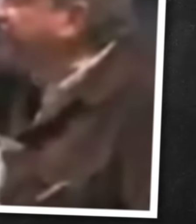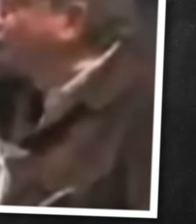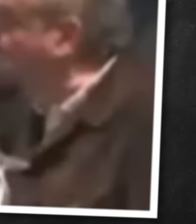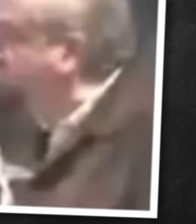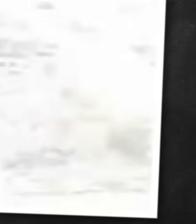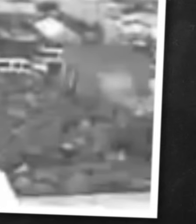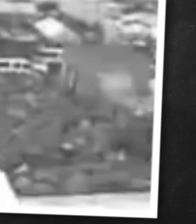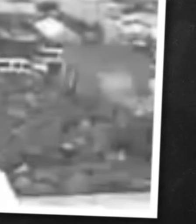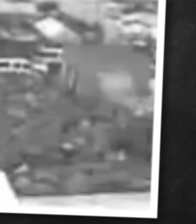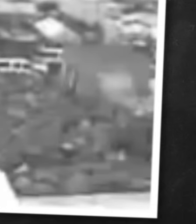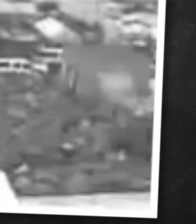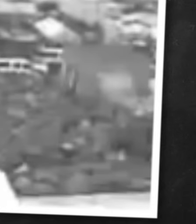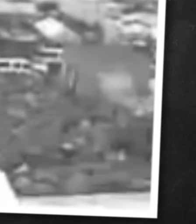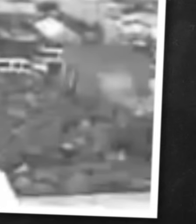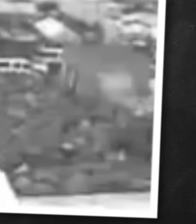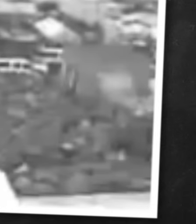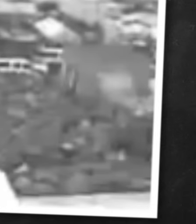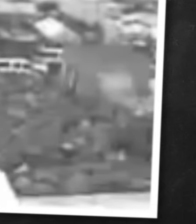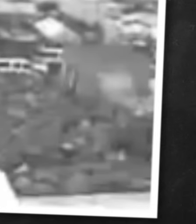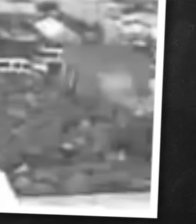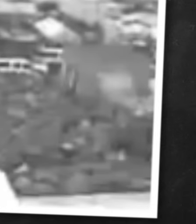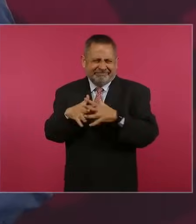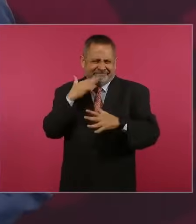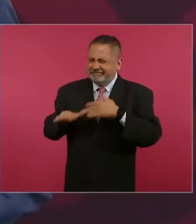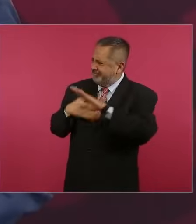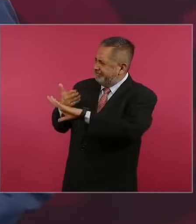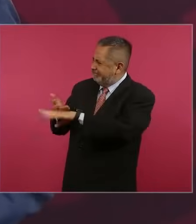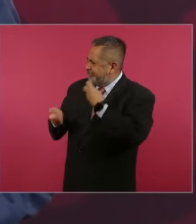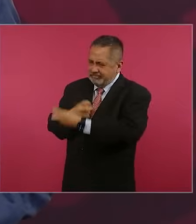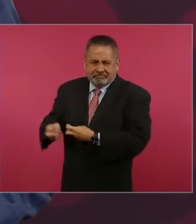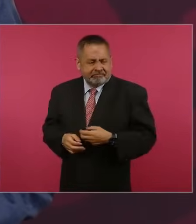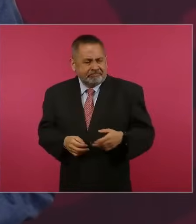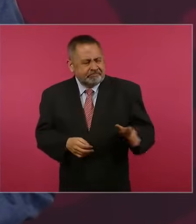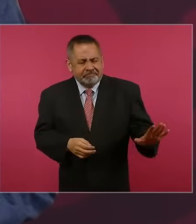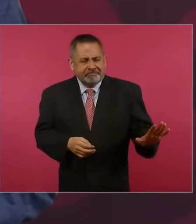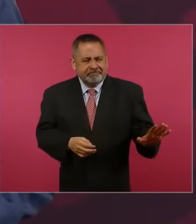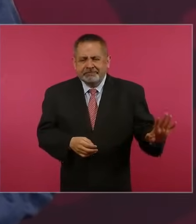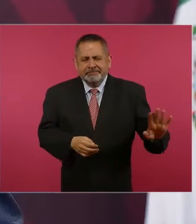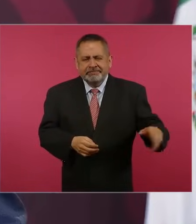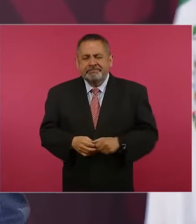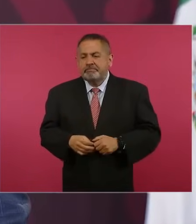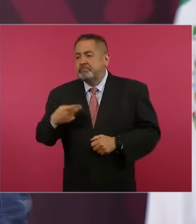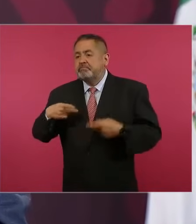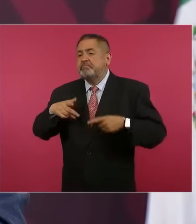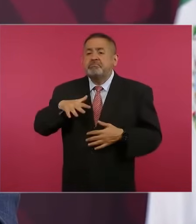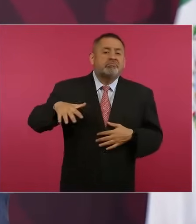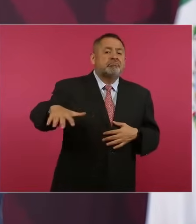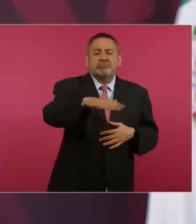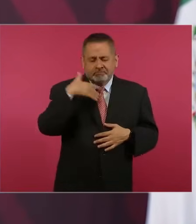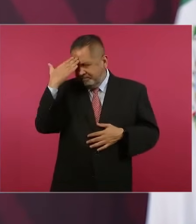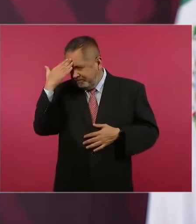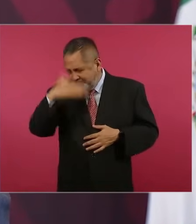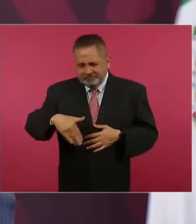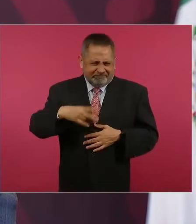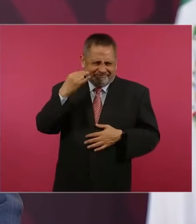sus instituciones! Eso es atole refinado para chairos muy lelos. Es porque ya nuestro pueblo está